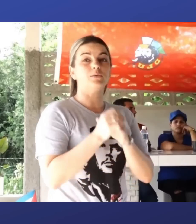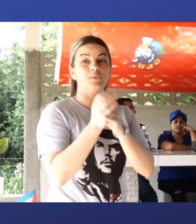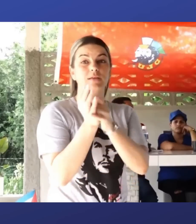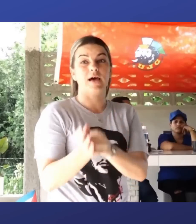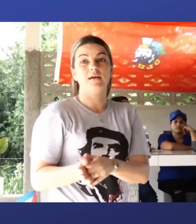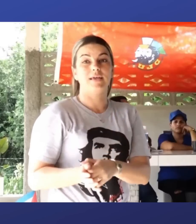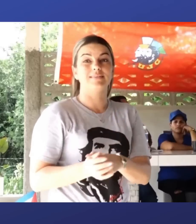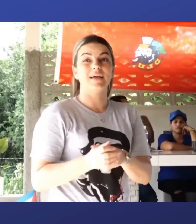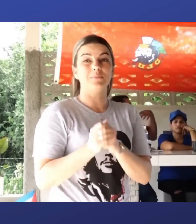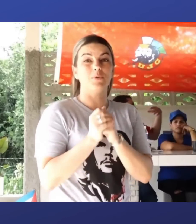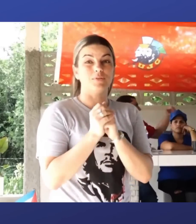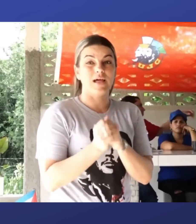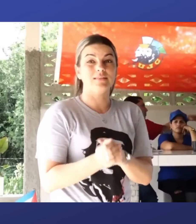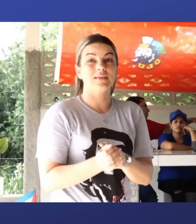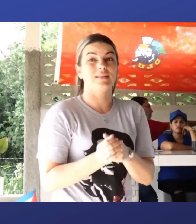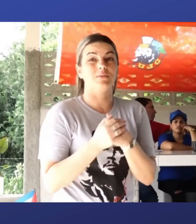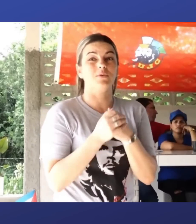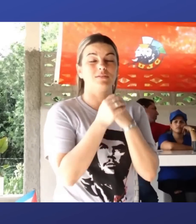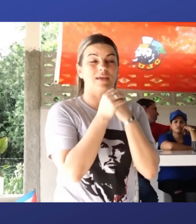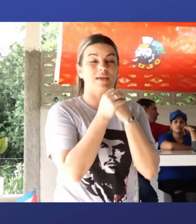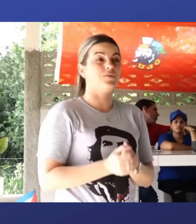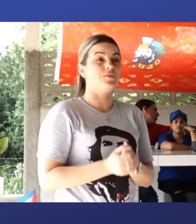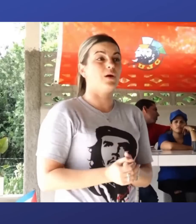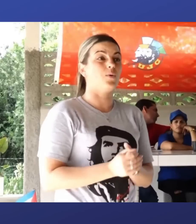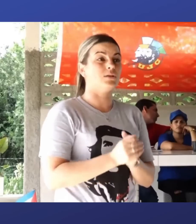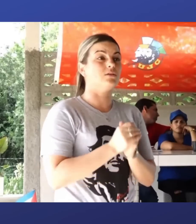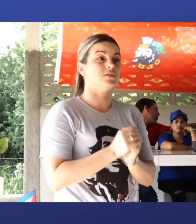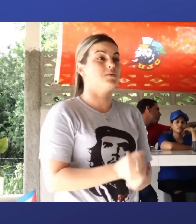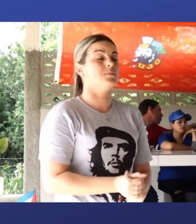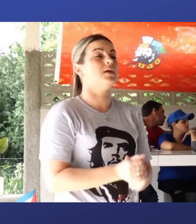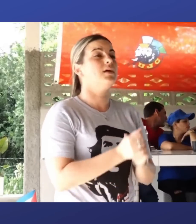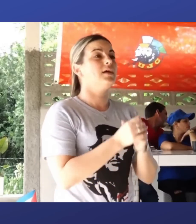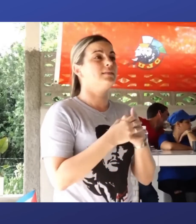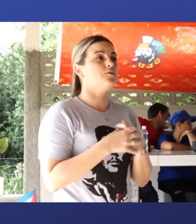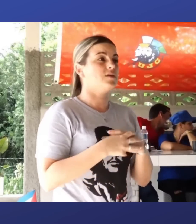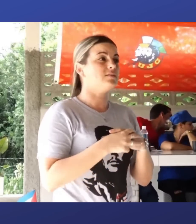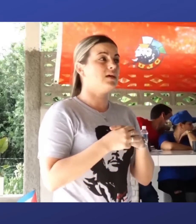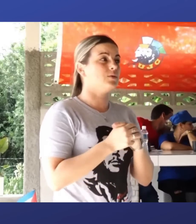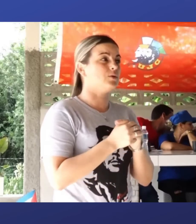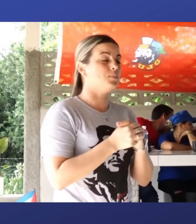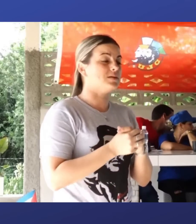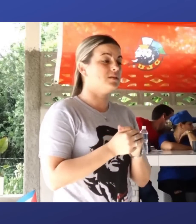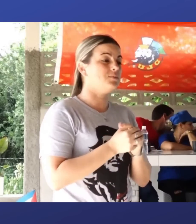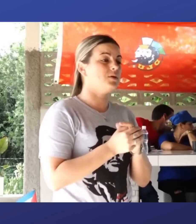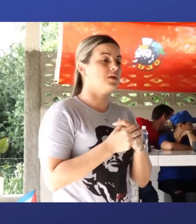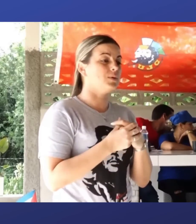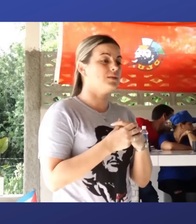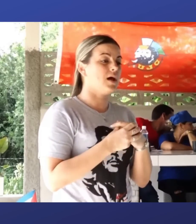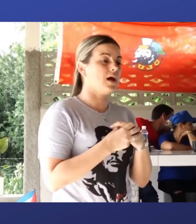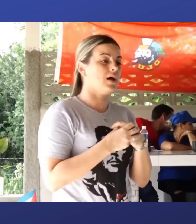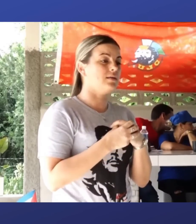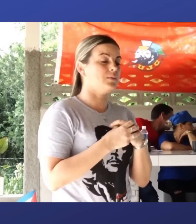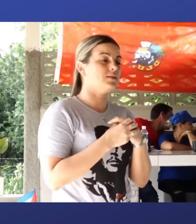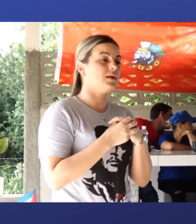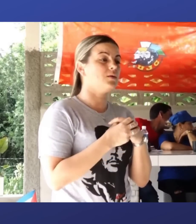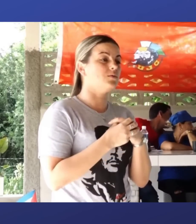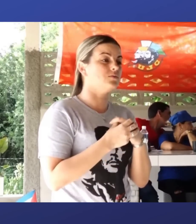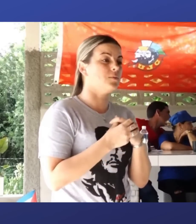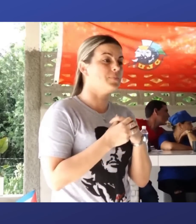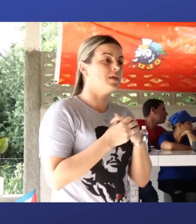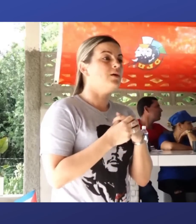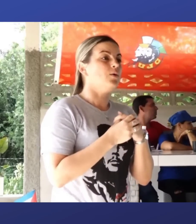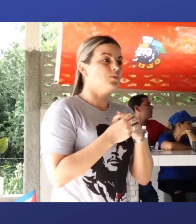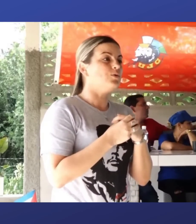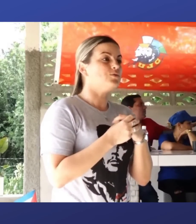en esa unidad que es tan importante y que tenemos que seguir fraguando siempre en defensa de nuestros principios y de nuestra y de